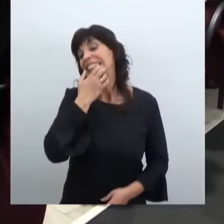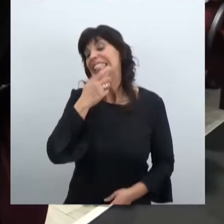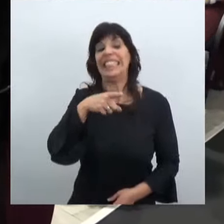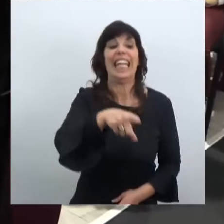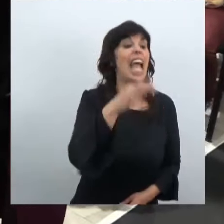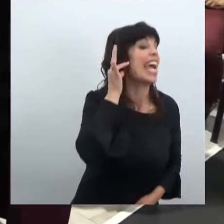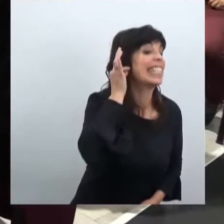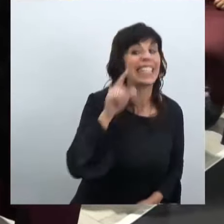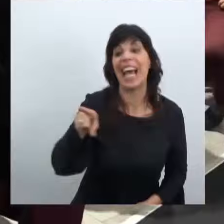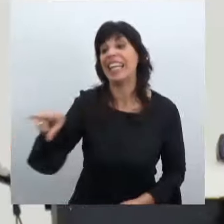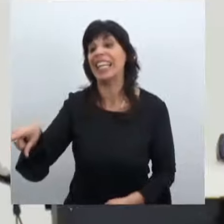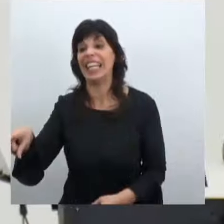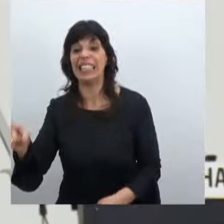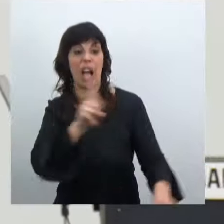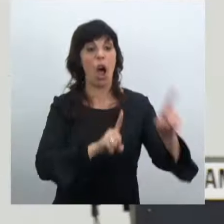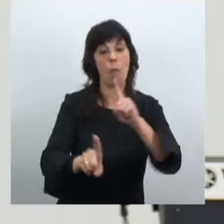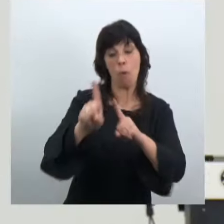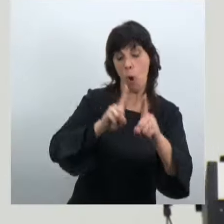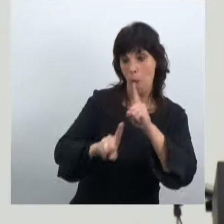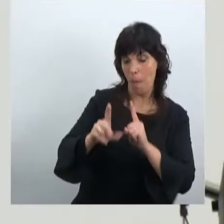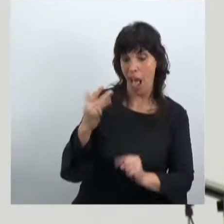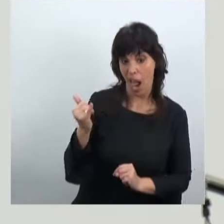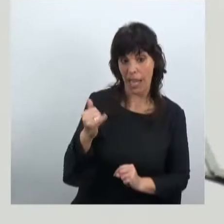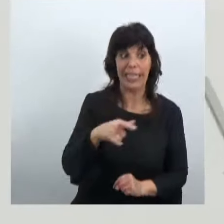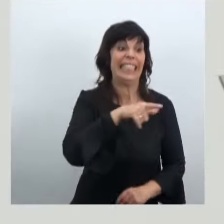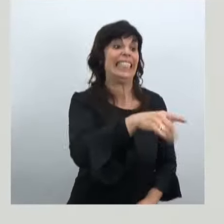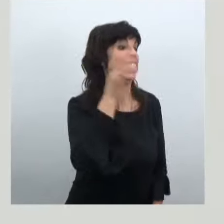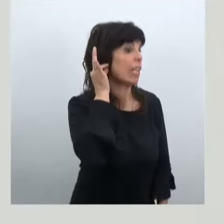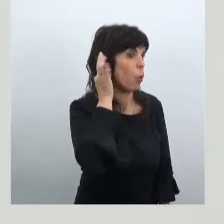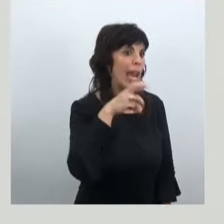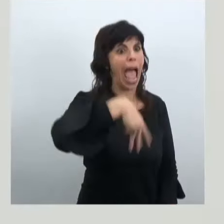Manuela, si María tiene un problema con